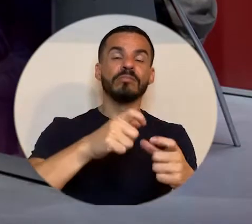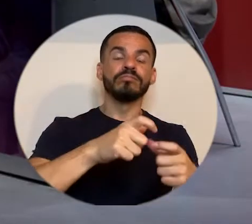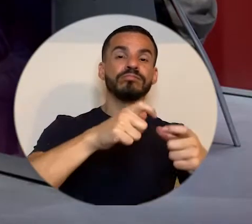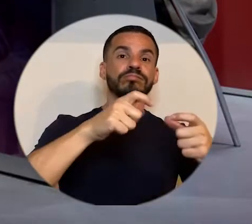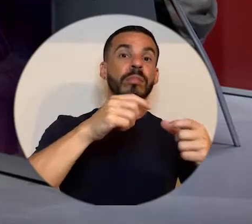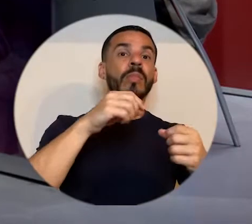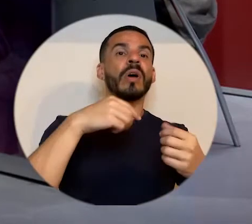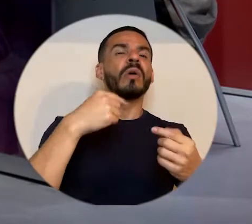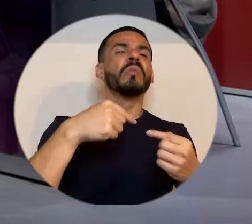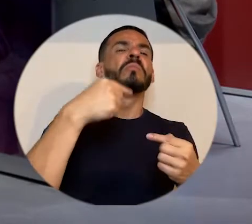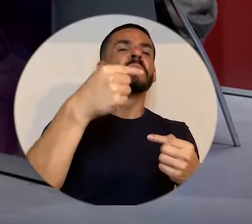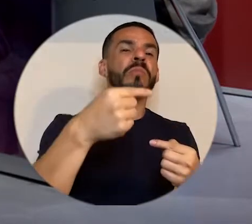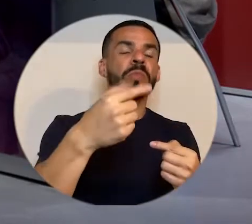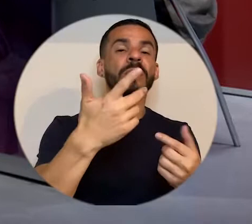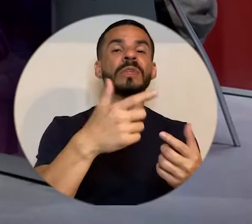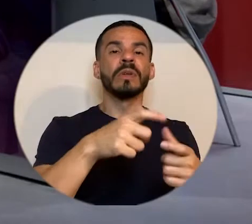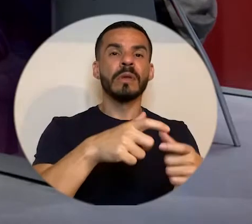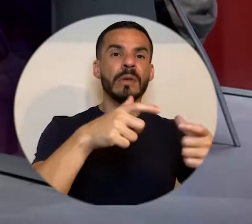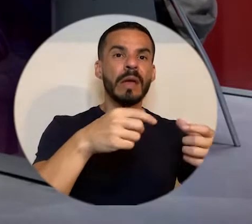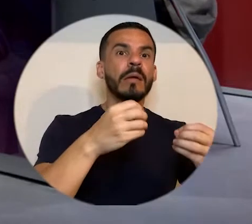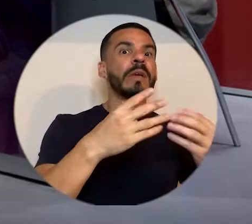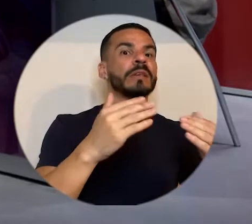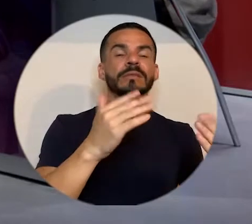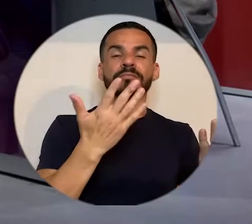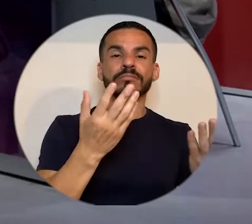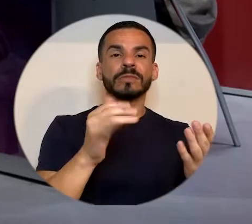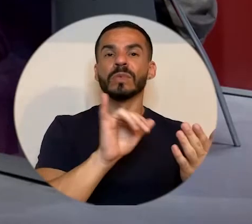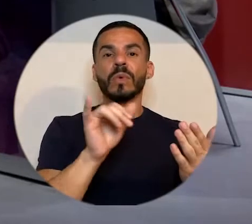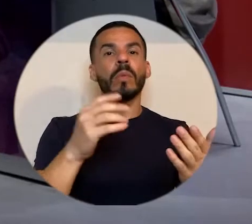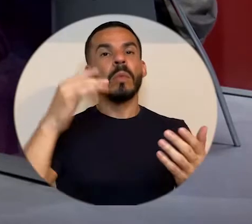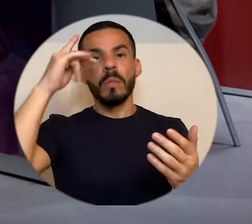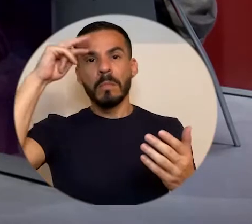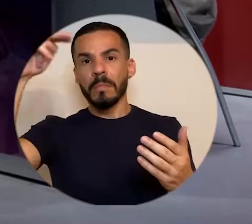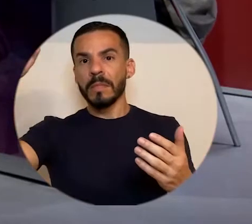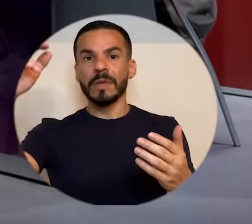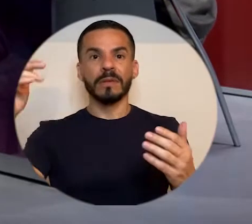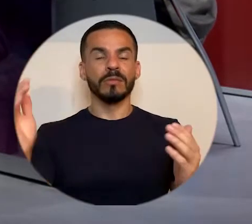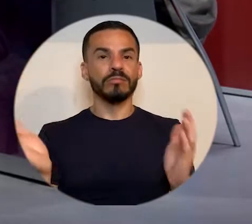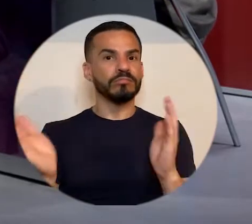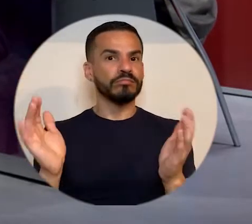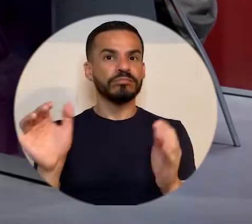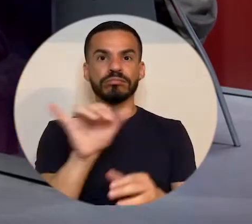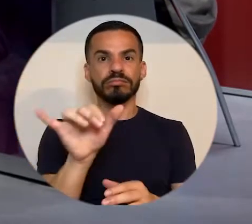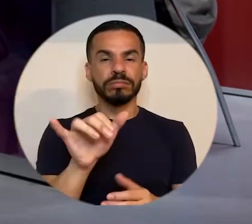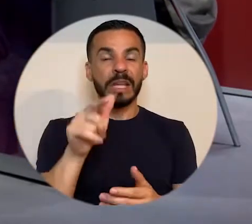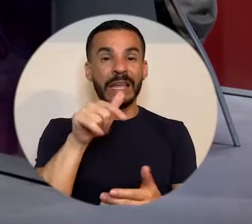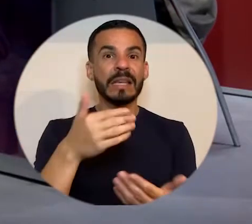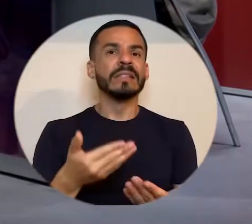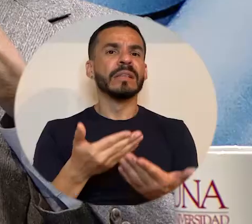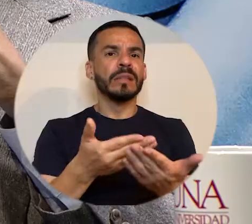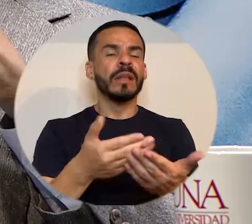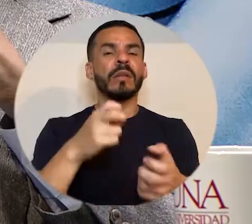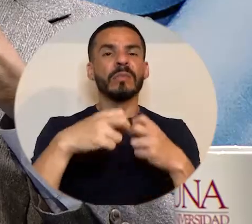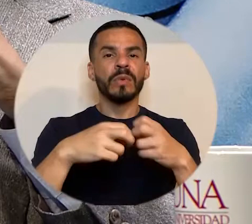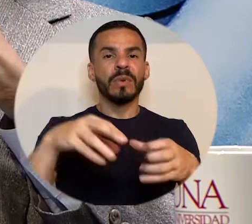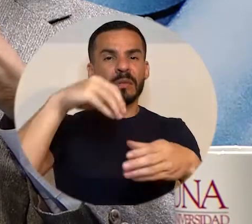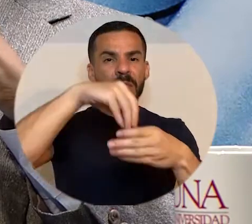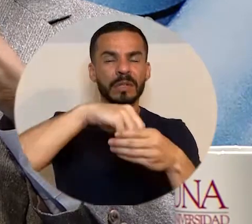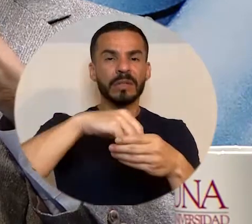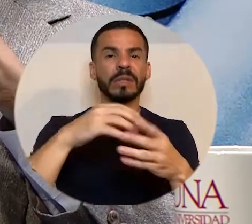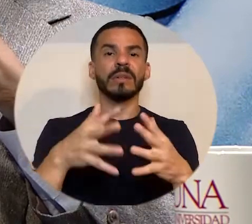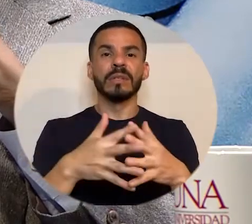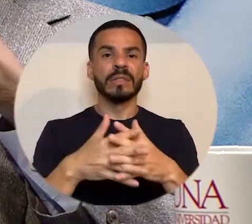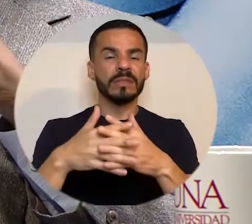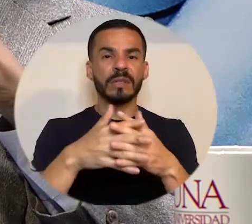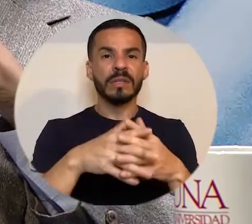crecerá más, pronto será casi tan imponente como la mexicana. Eso genera un problema